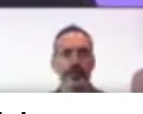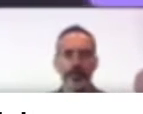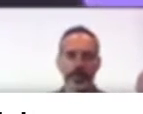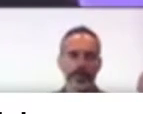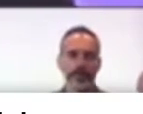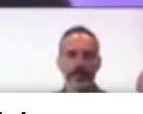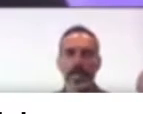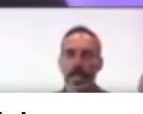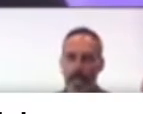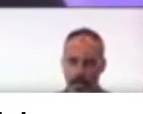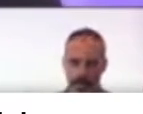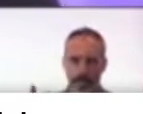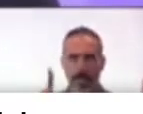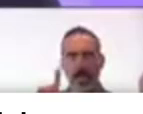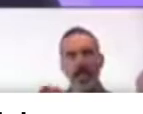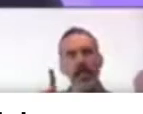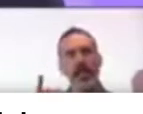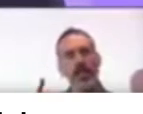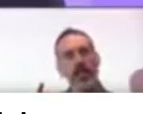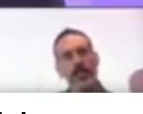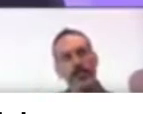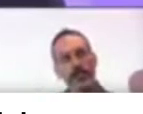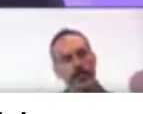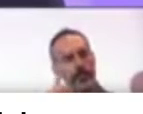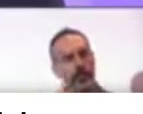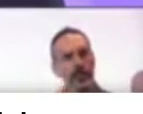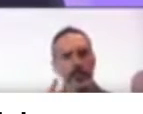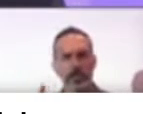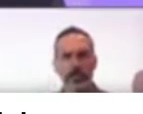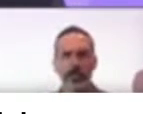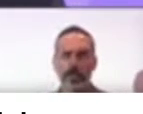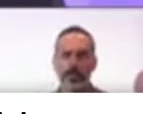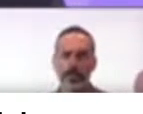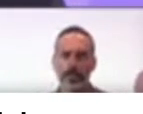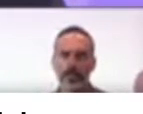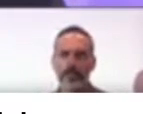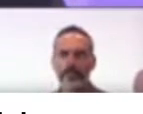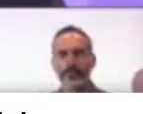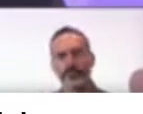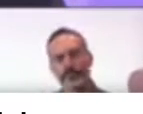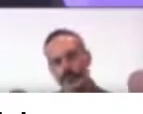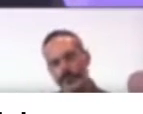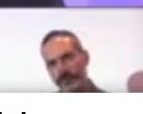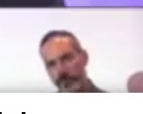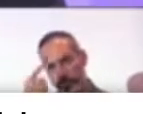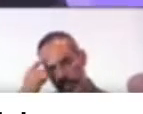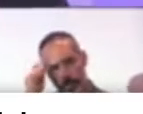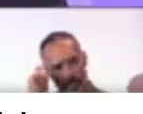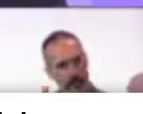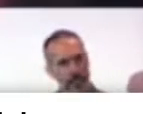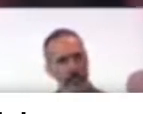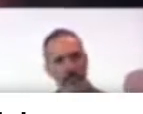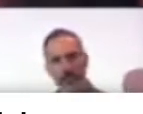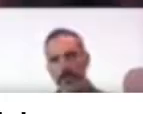por tu dedicación, por tu amor, por entusiasmo para servir a las familias de Puebla.